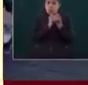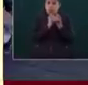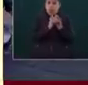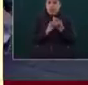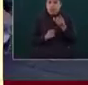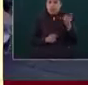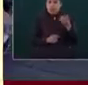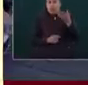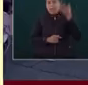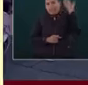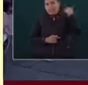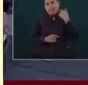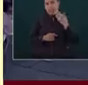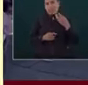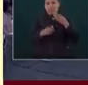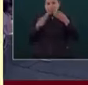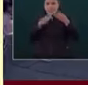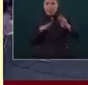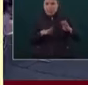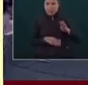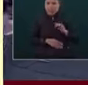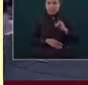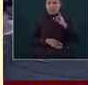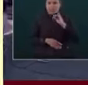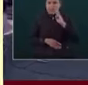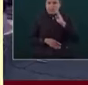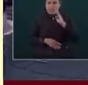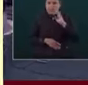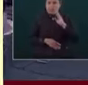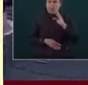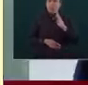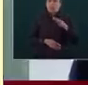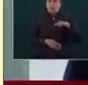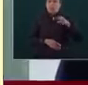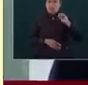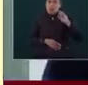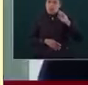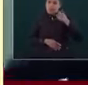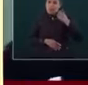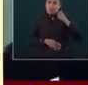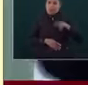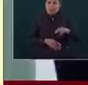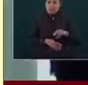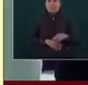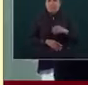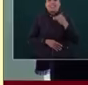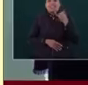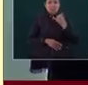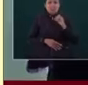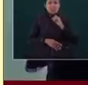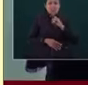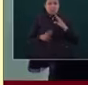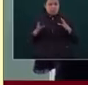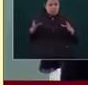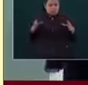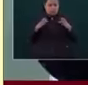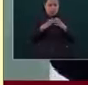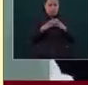JP Morgan, el banquero, vino aquí y se reunieron los mismos,